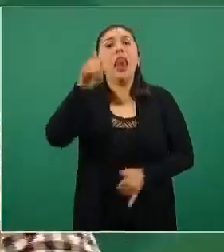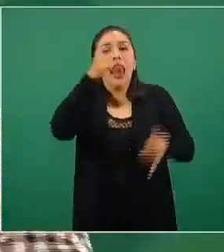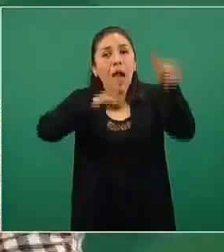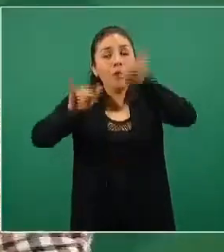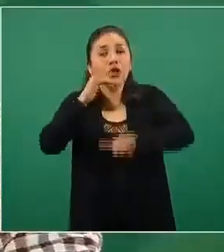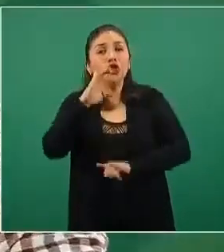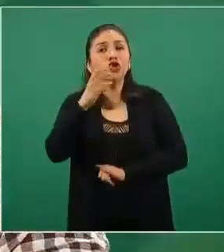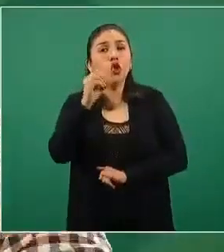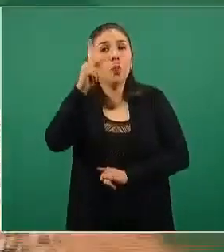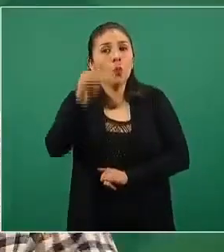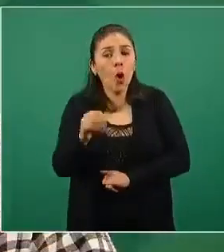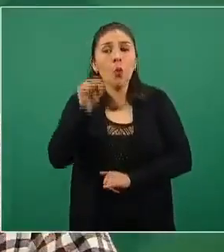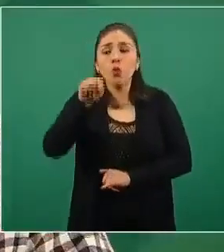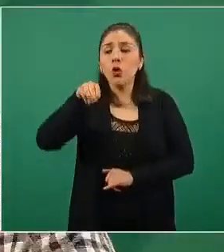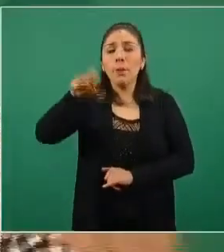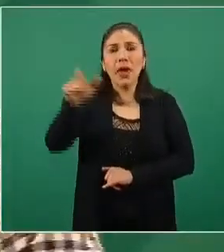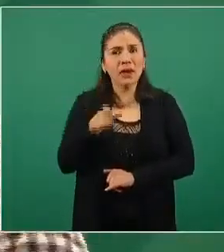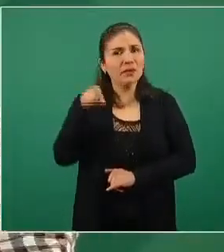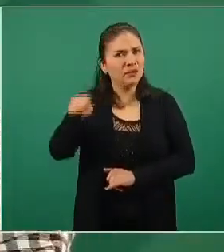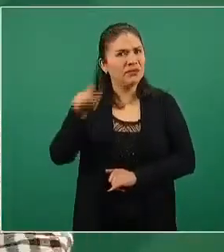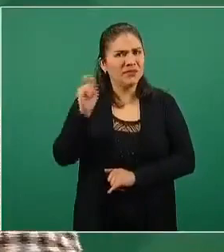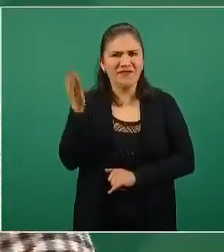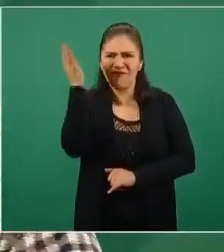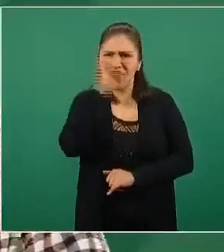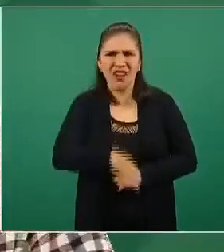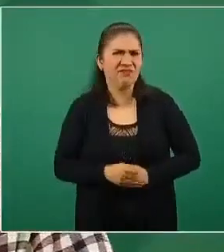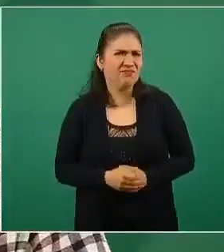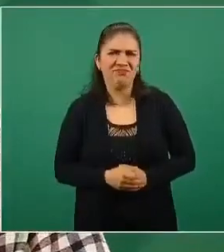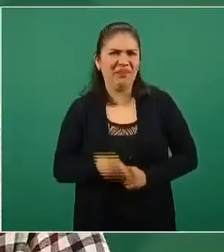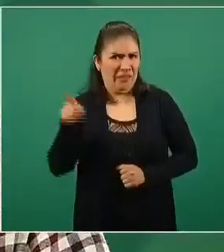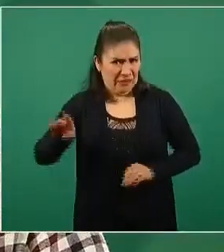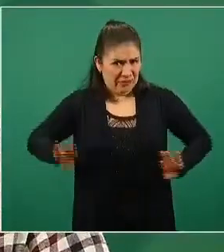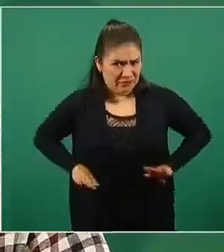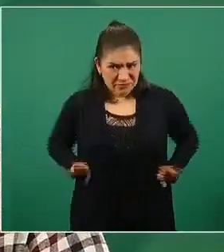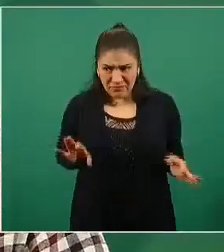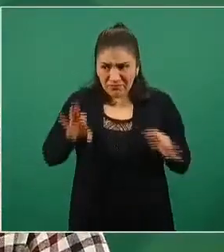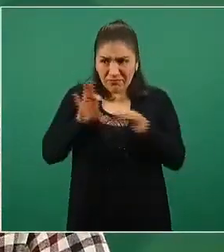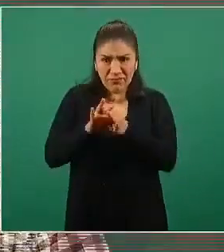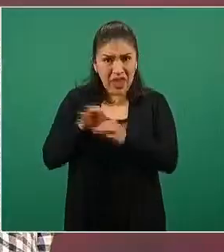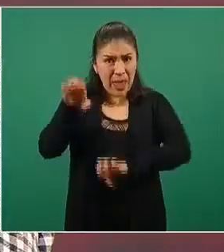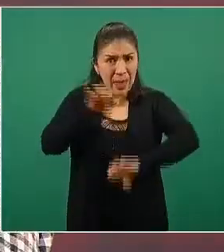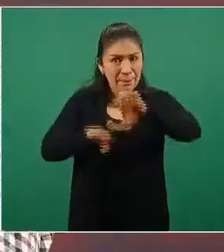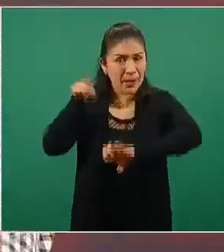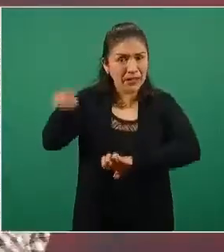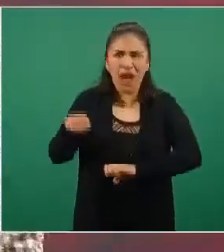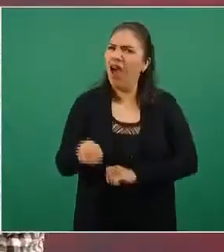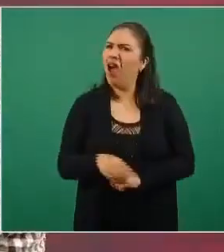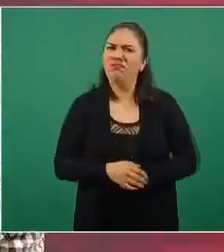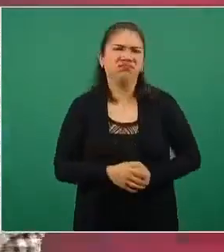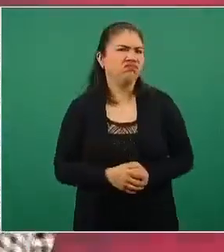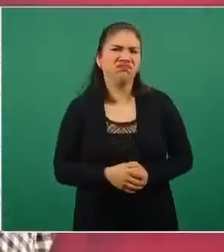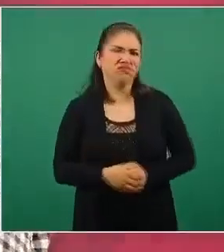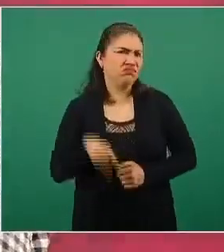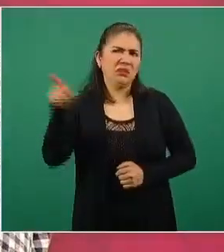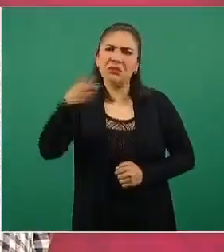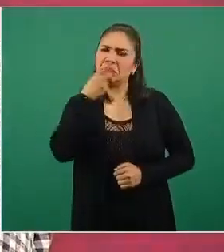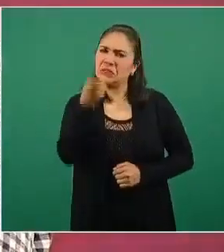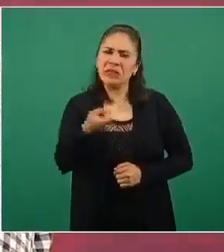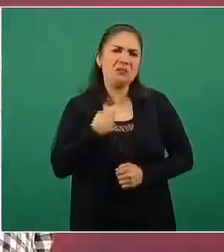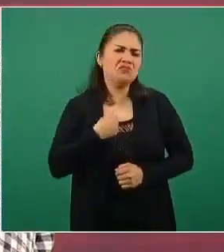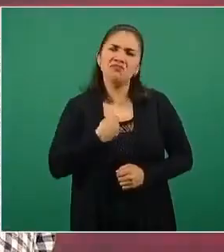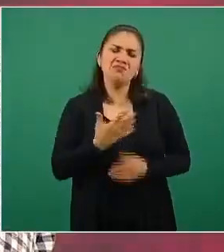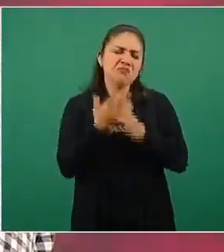vacuna.laboratorioschopo.mx, que es completamente falsa, no corresponde a esta corporación de laboratorios. Ellos lo